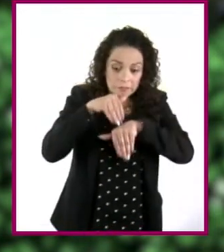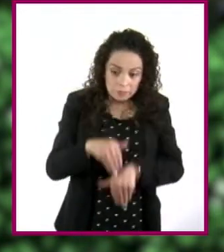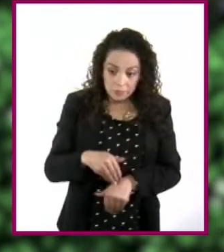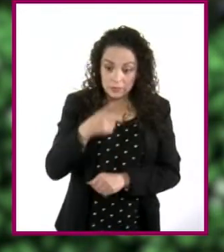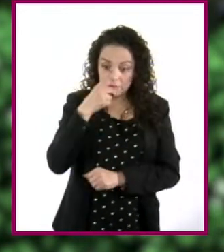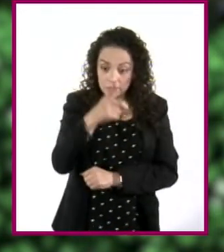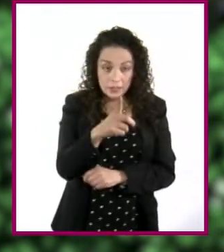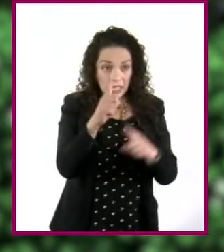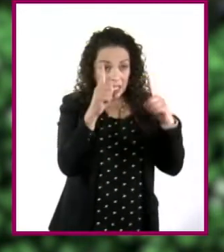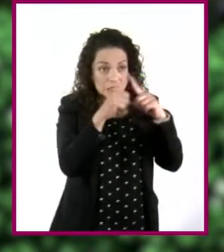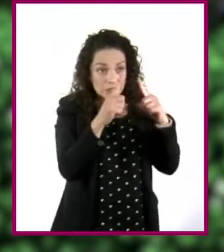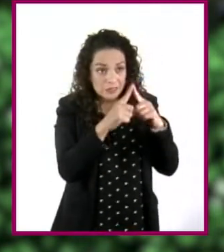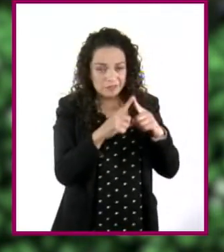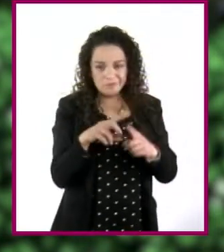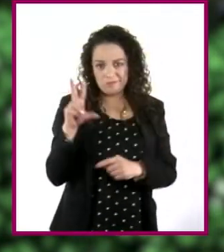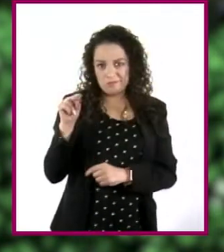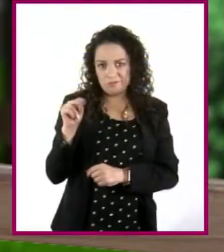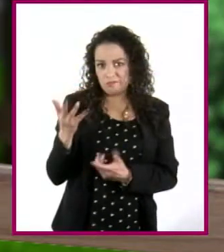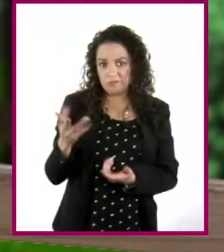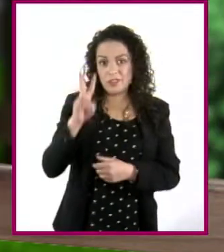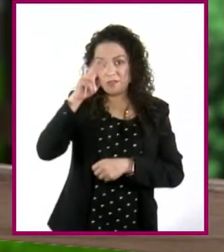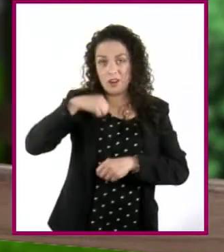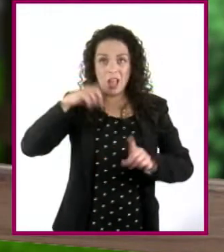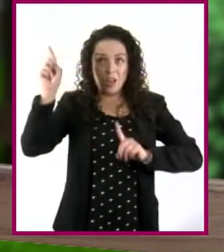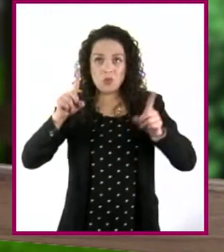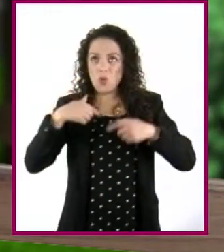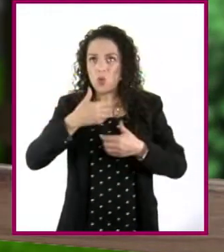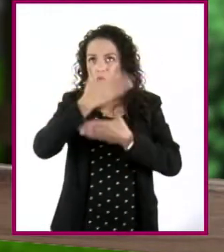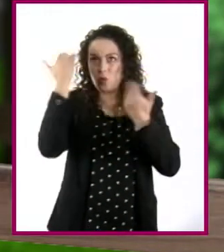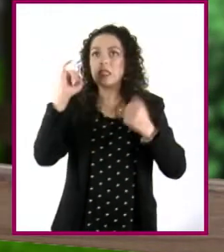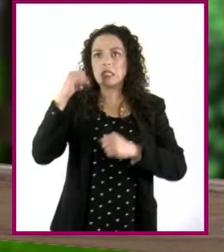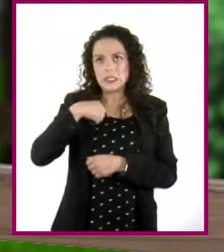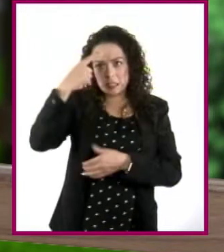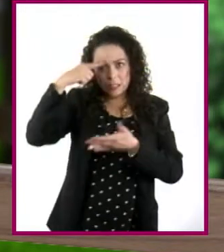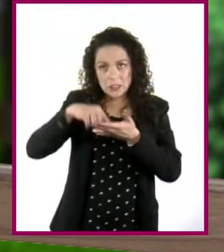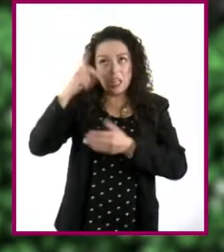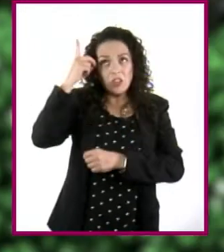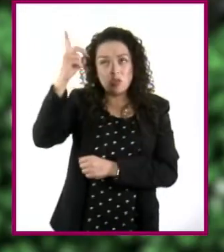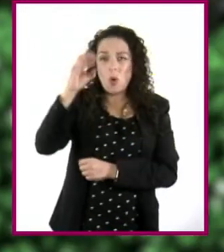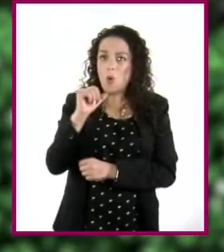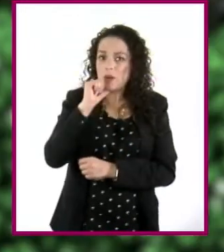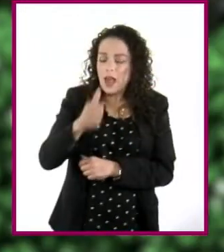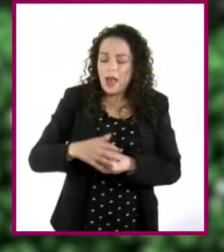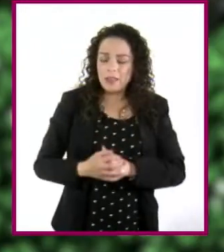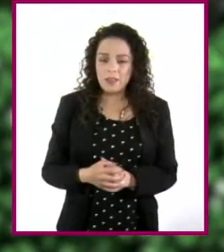iglesia. Ni siquiera sé si creo en Dios. Para ti, ¿de qué se trata la vida?